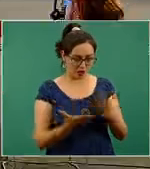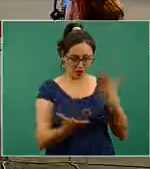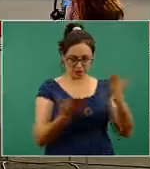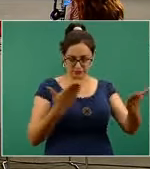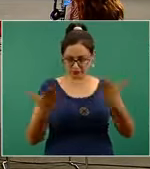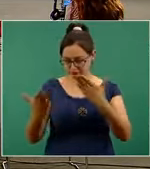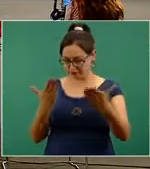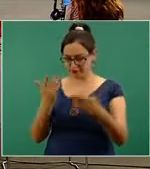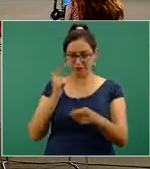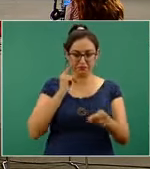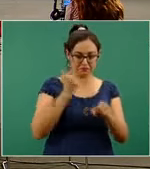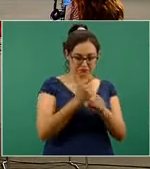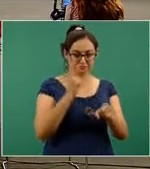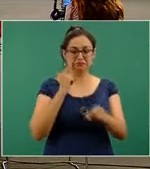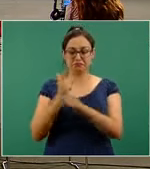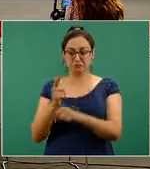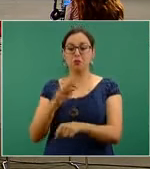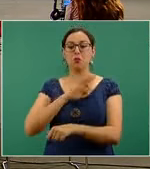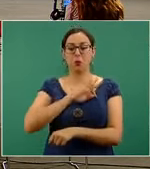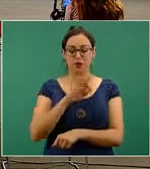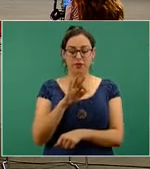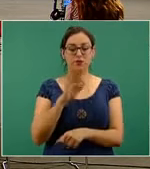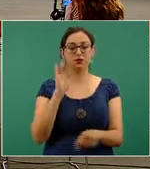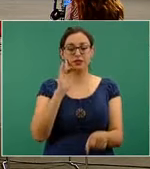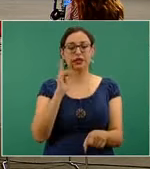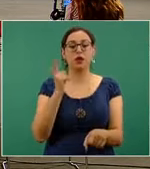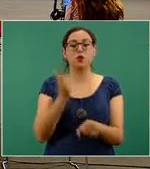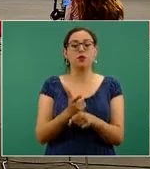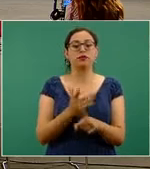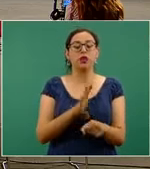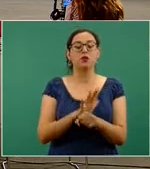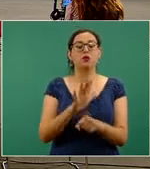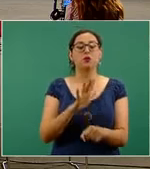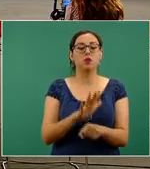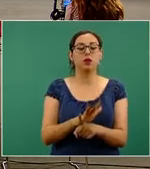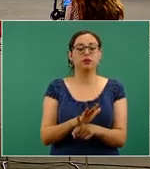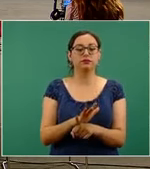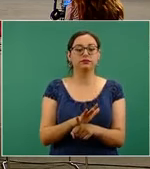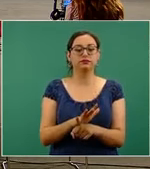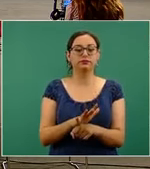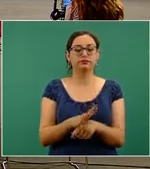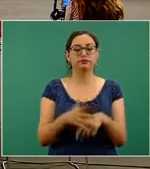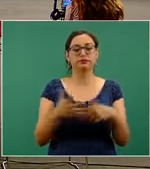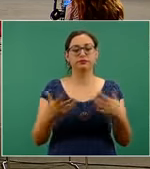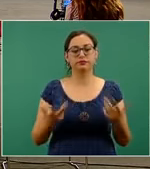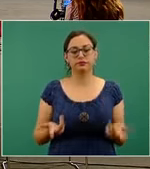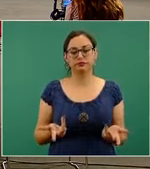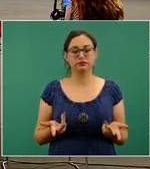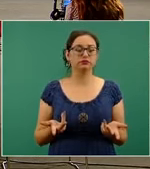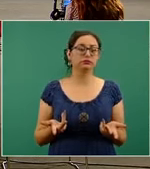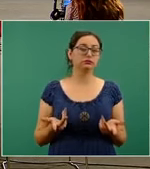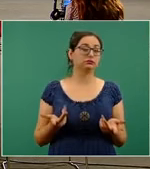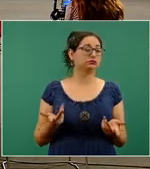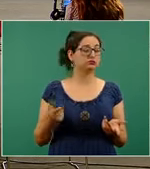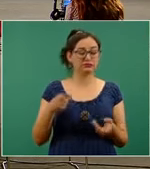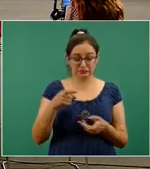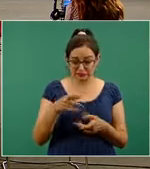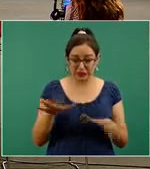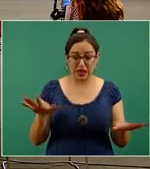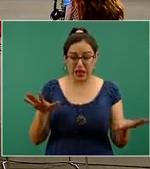eso pues es uno de los primeros hallazgos, es que a diferencia de lo que se nos decía que tomaría años